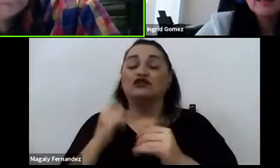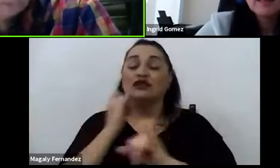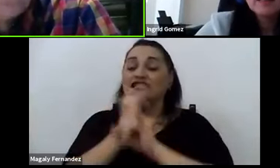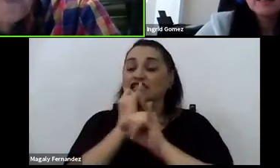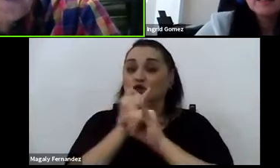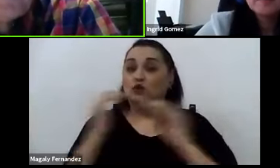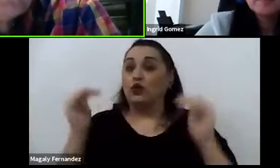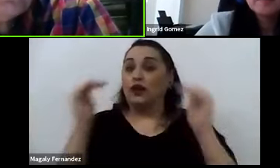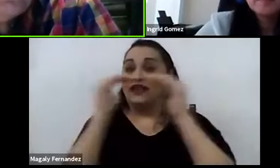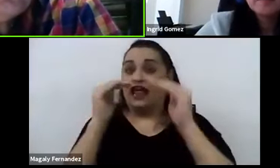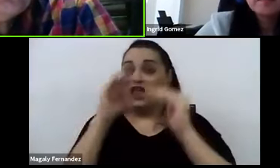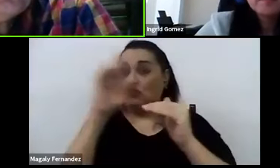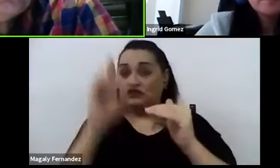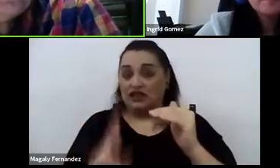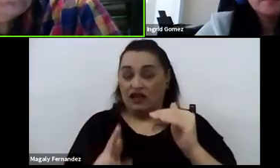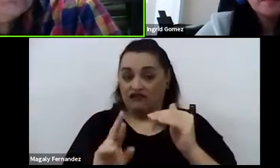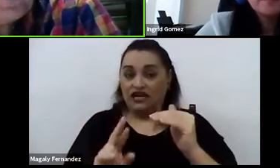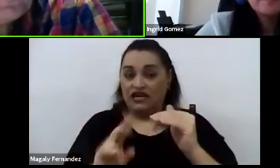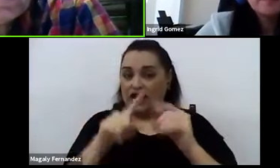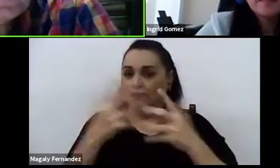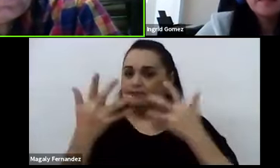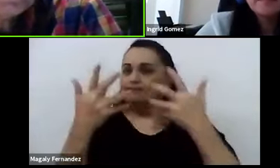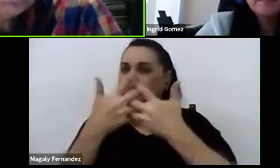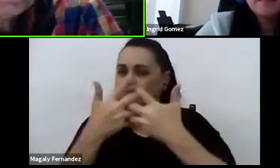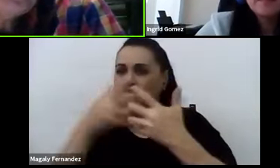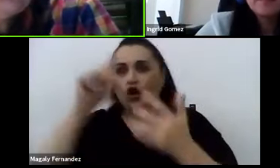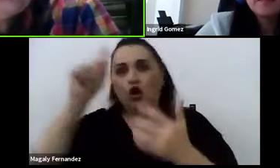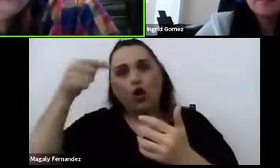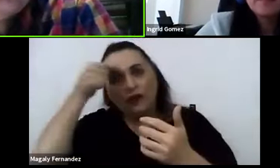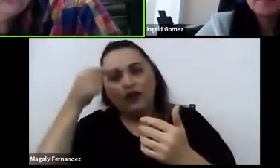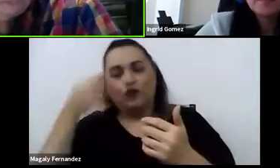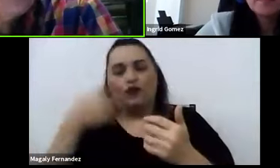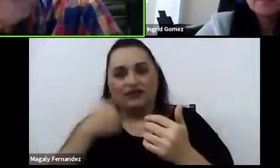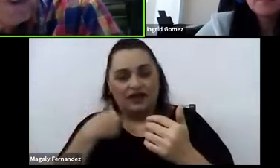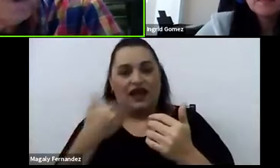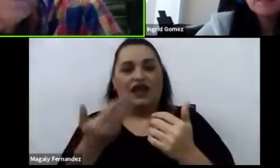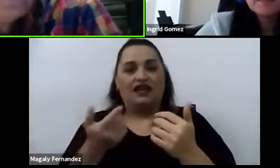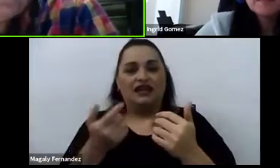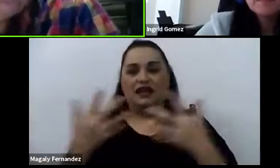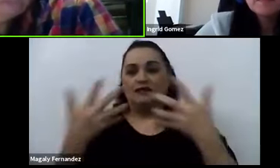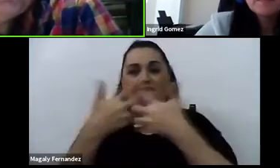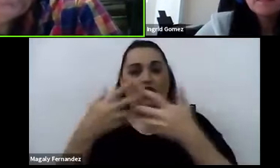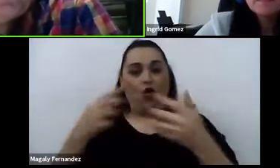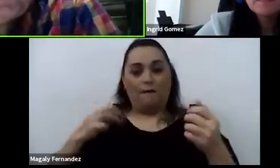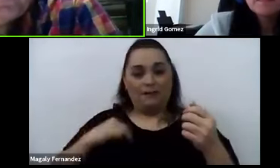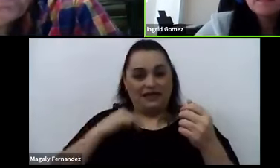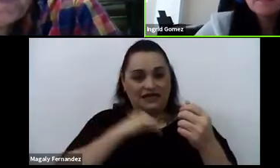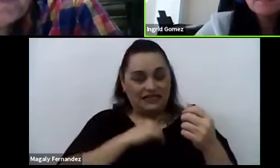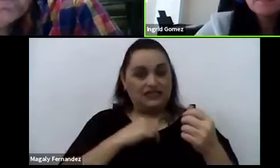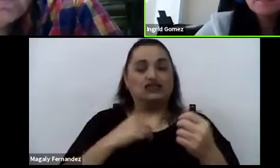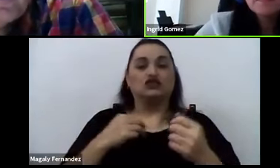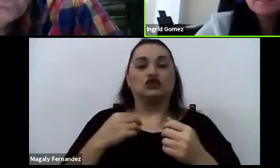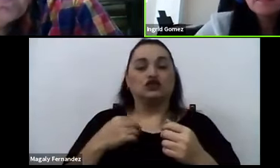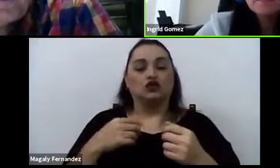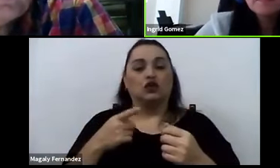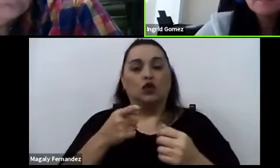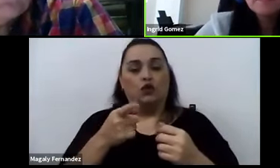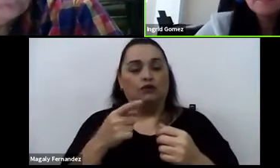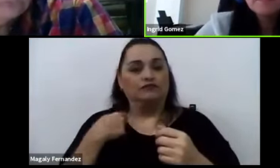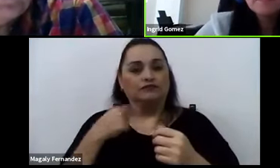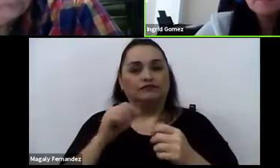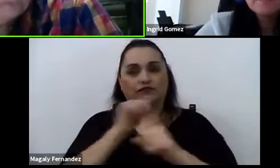Rica, cuaje con el gobierno que tenéis, con el ministro que tenemos de Cohesión Social, un